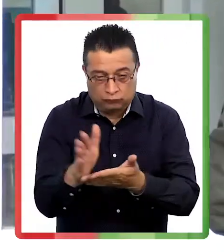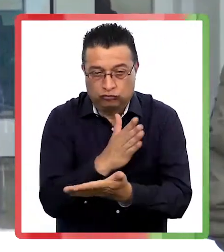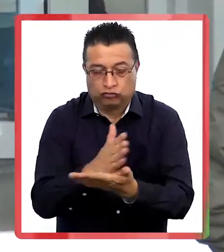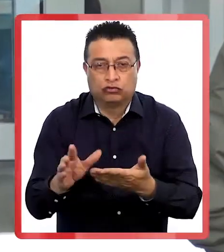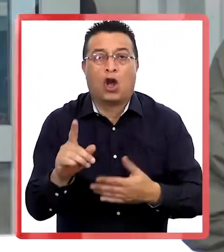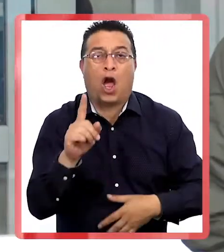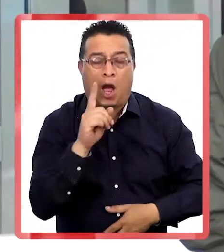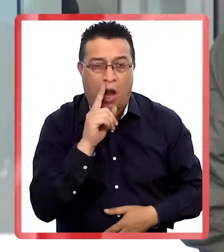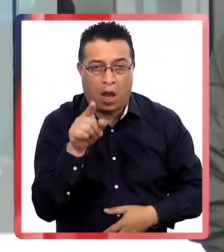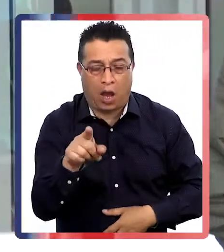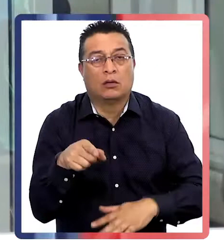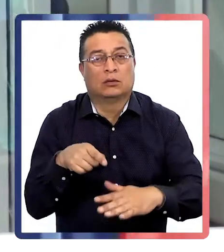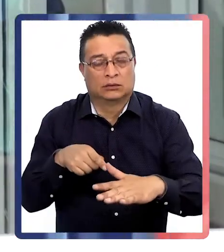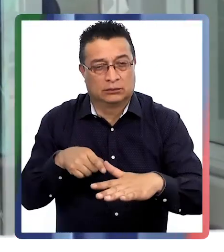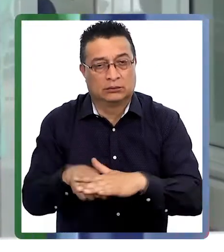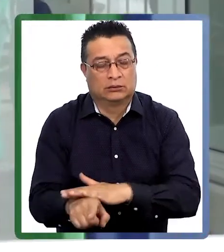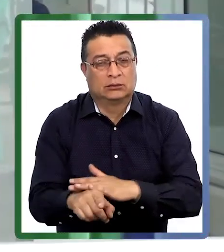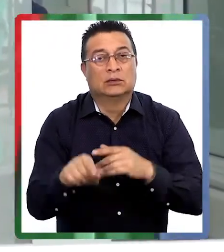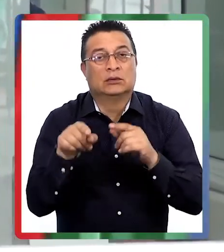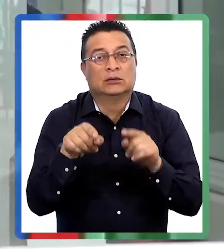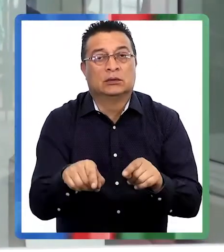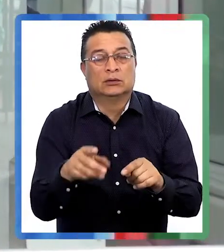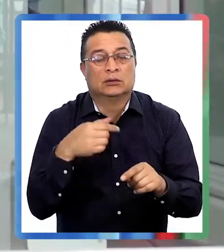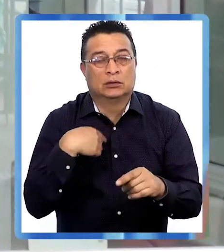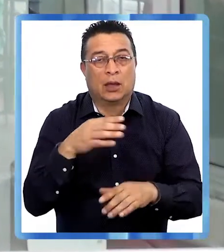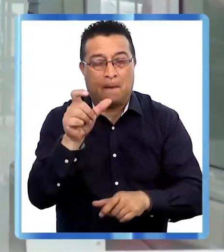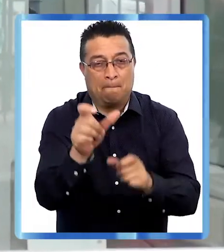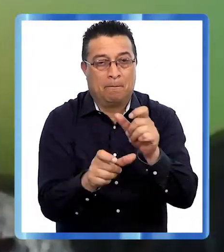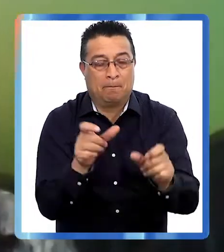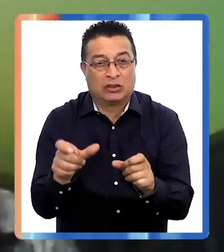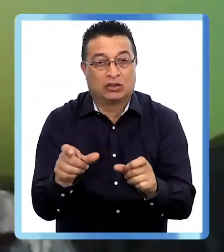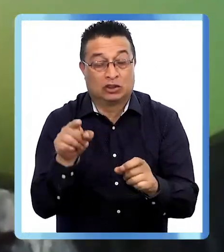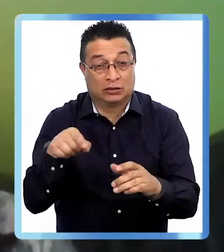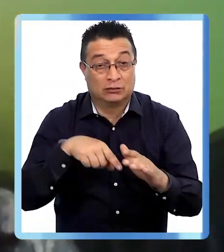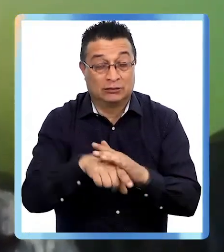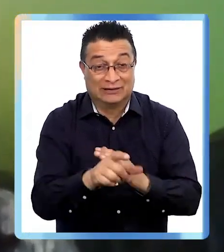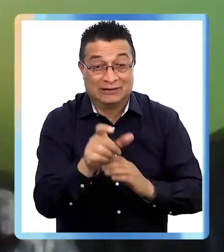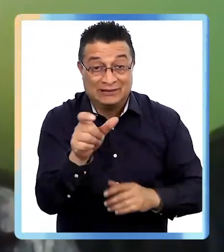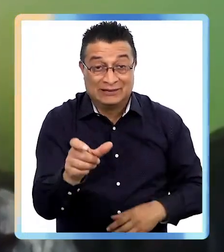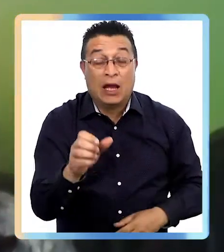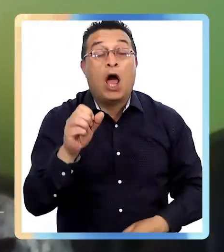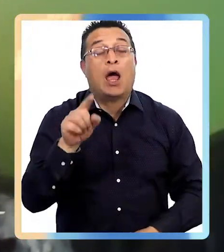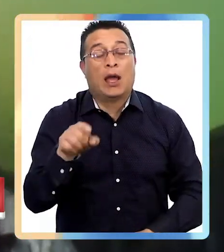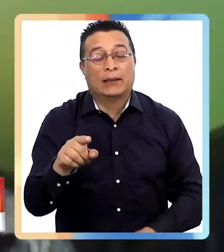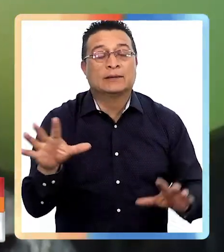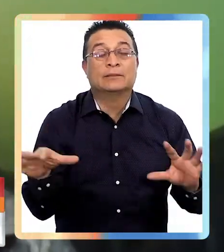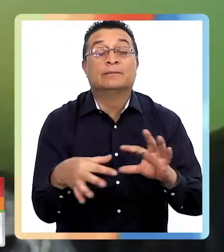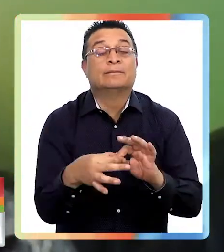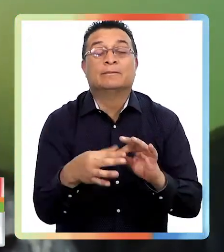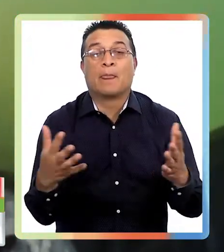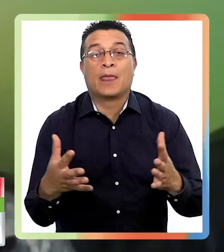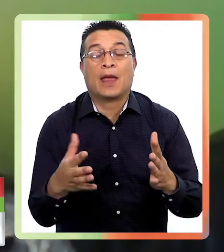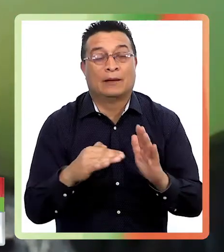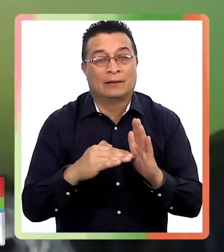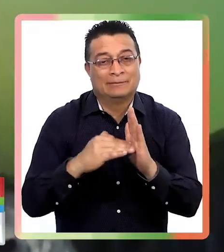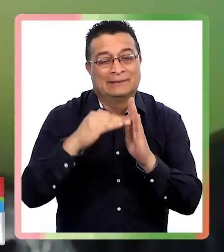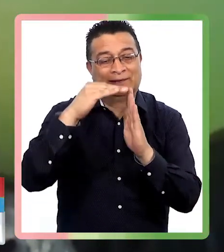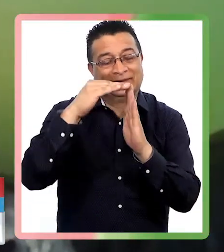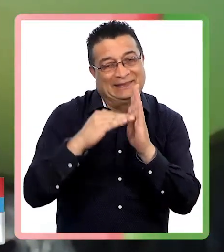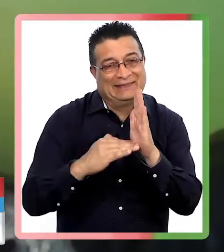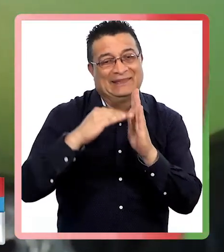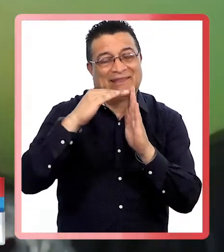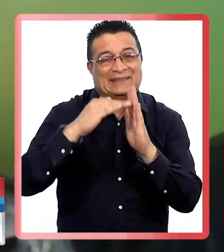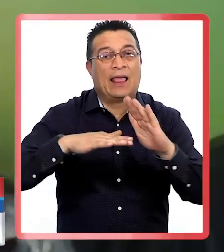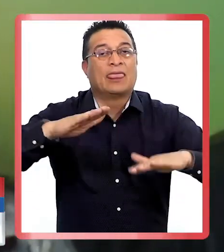para el ingreso en la oportunidad de atención de los pacientes y eso tiene que ver con el grado o el riesgo que ellos